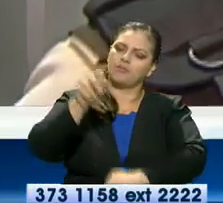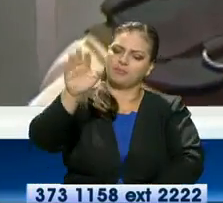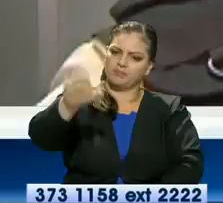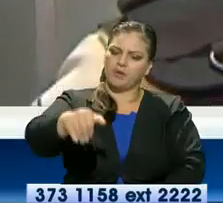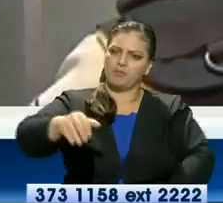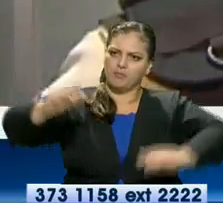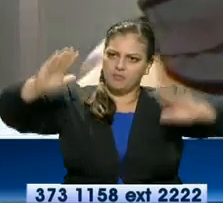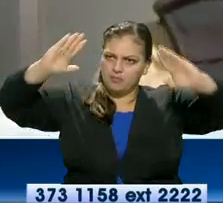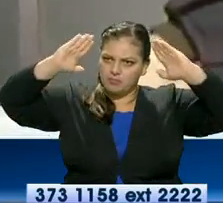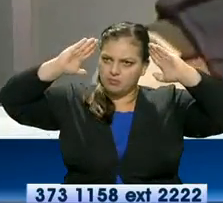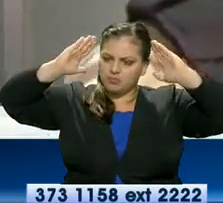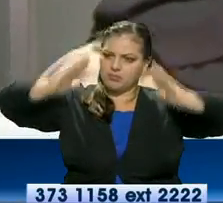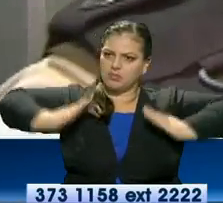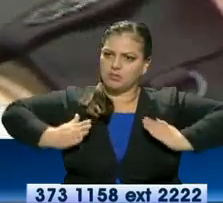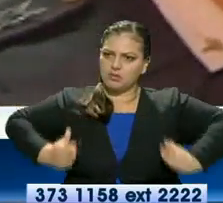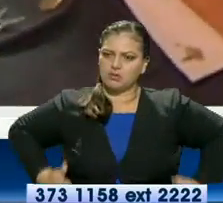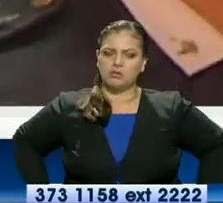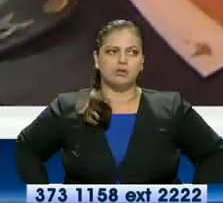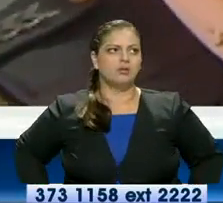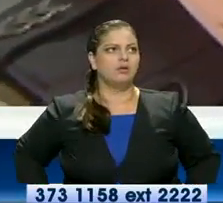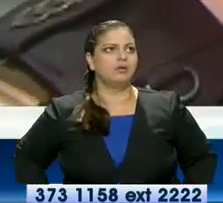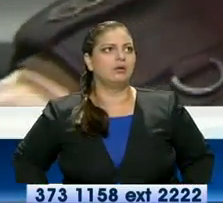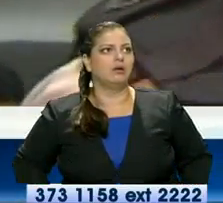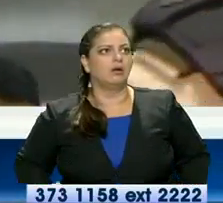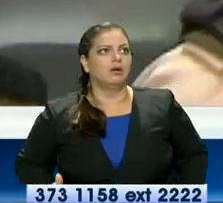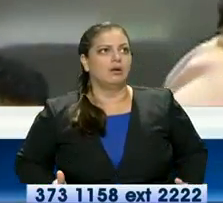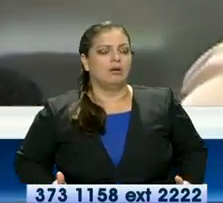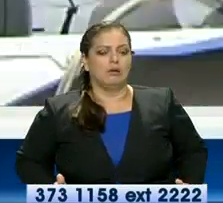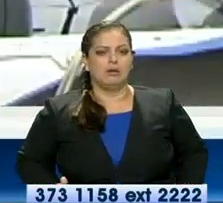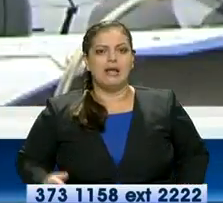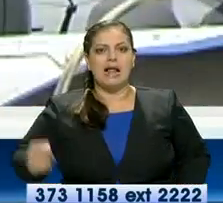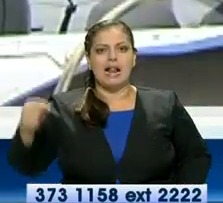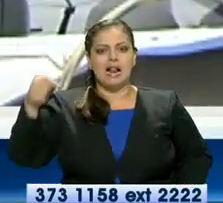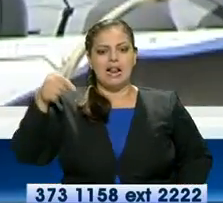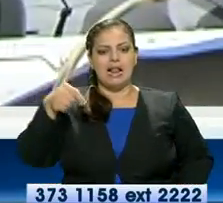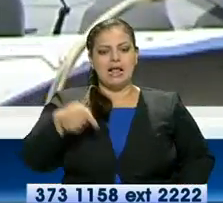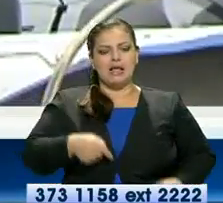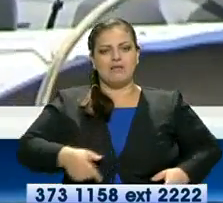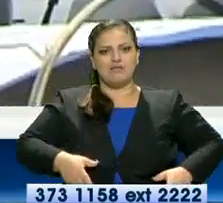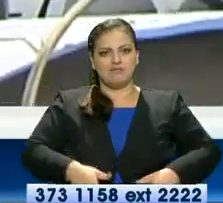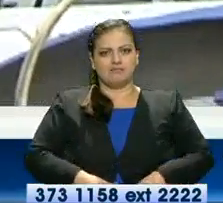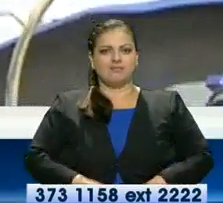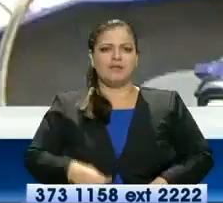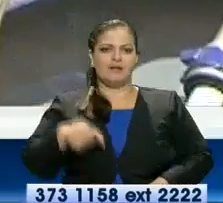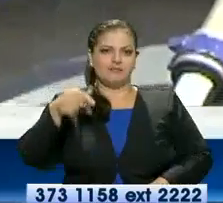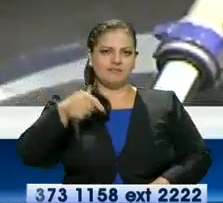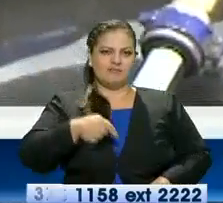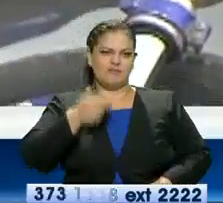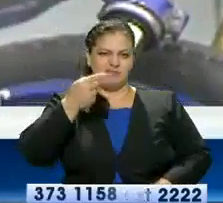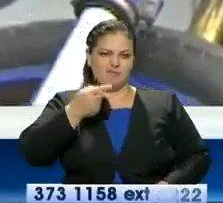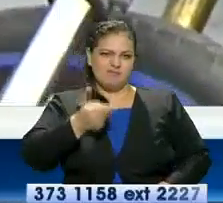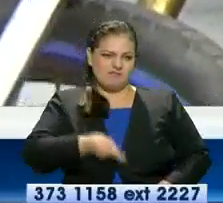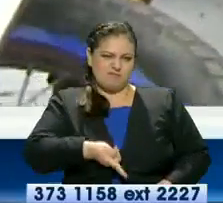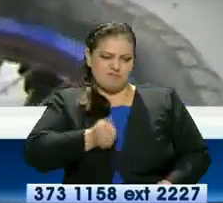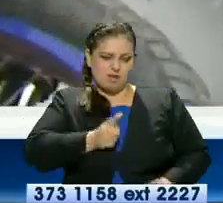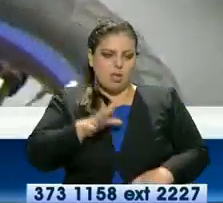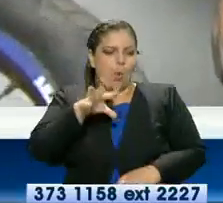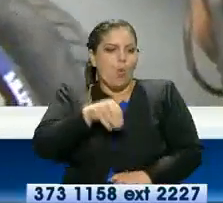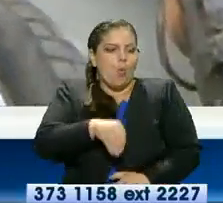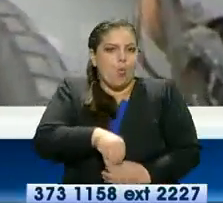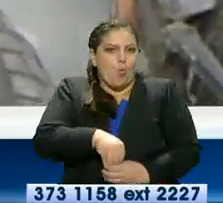encontró en sus partes íntimas, digamos, una sustancia rocosa. Al momento estamos tomando el procedimiento respectivo a